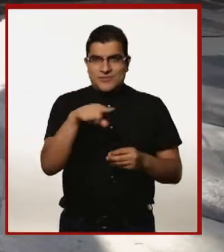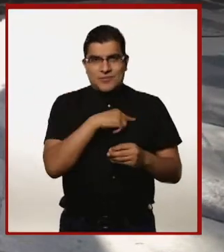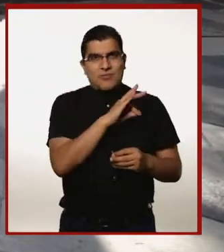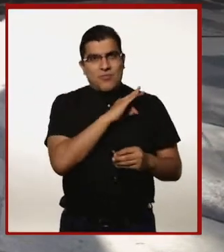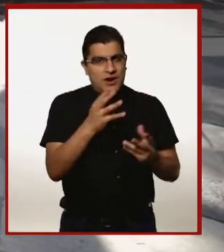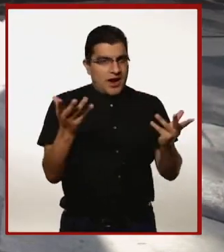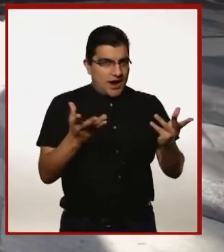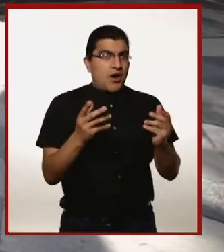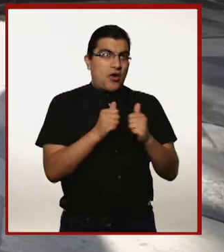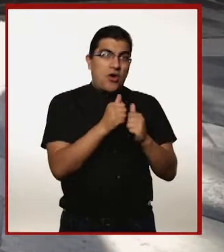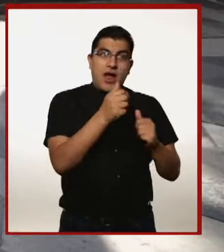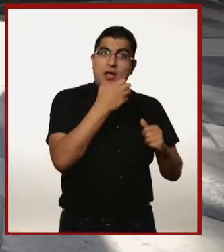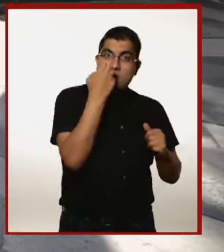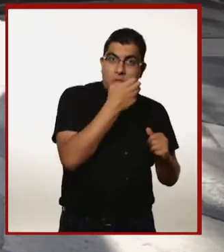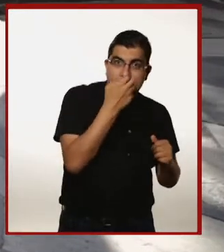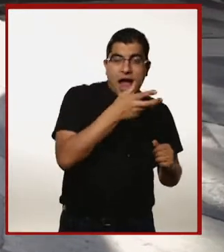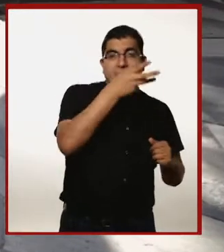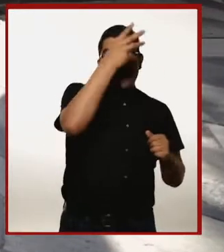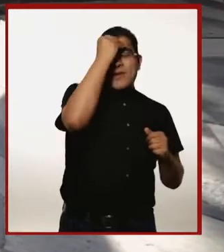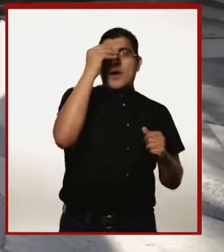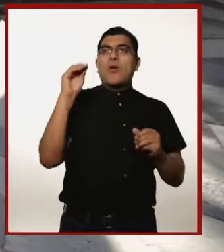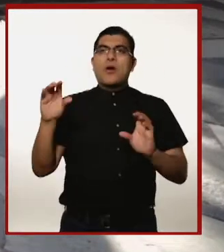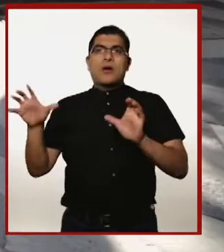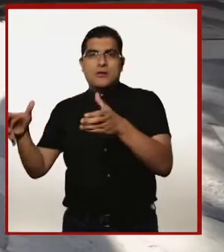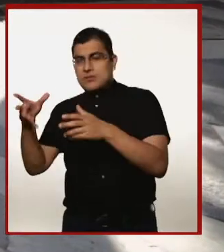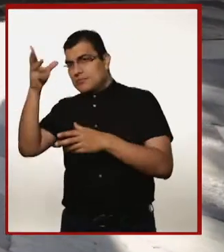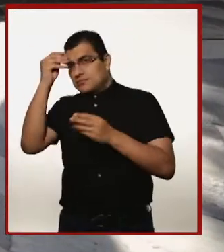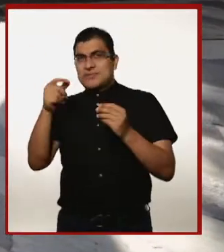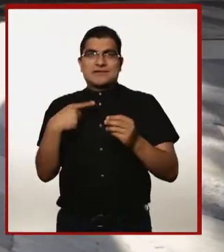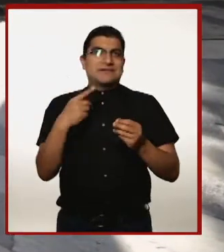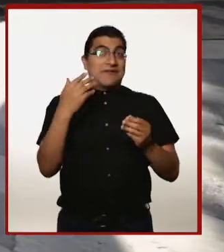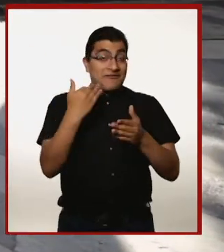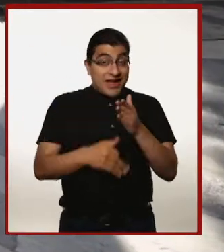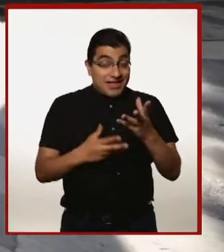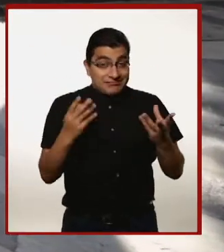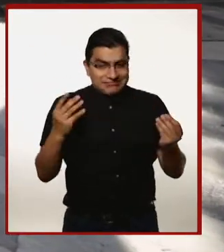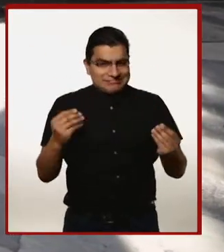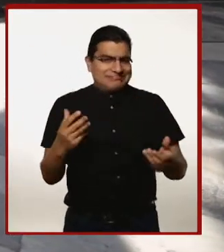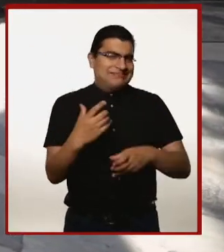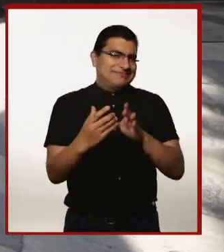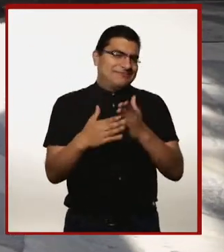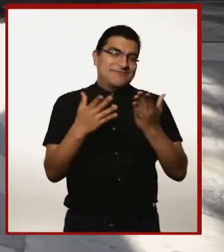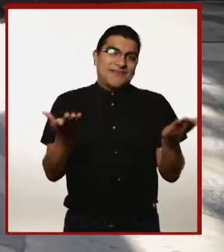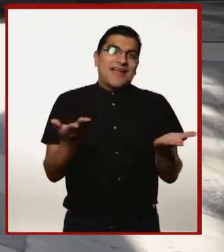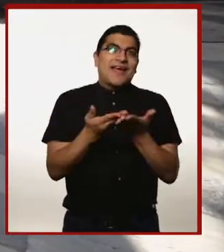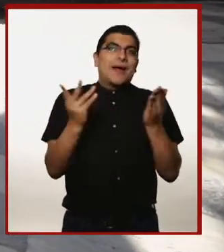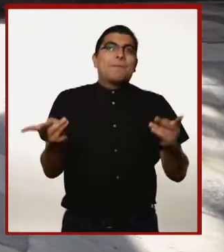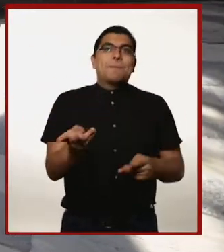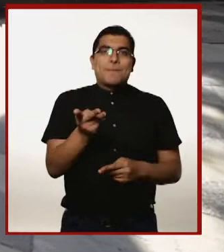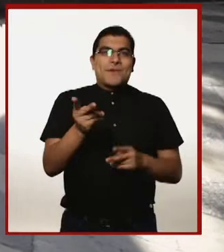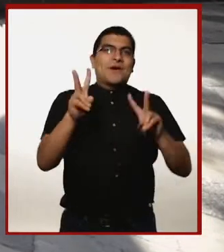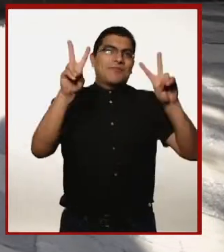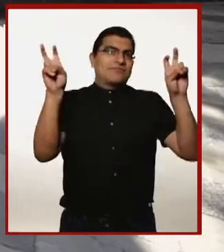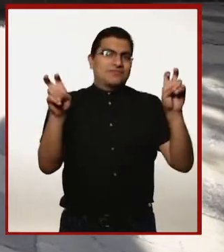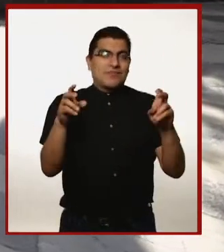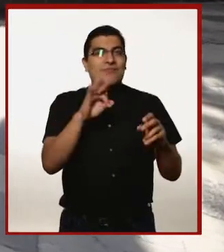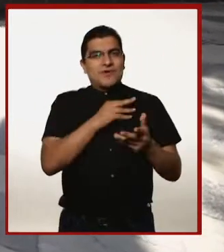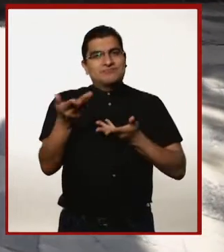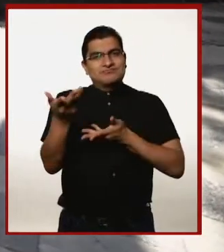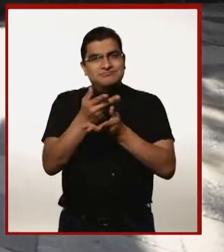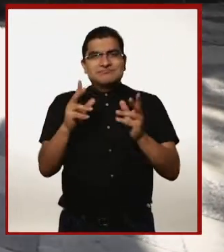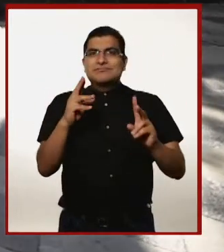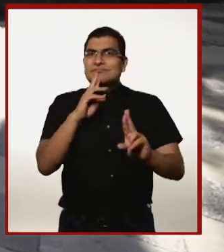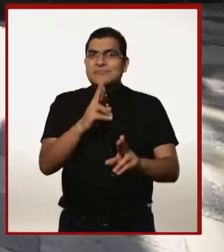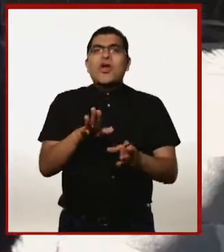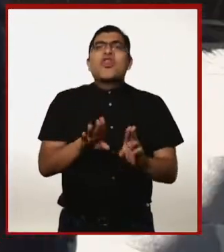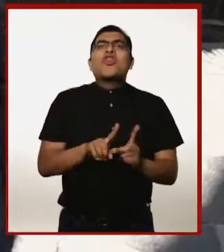lo que aprendemos en la escuela o lo que aprendemos en la comunidad y parece que esto no tiene fin. Por eso en nuestro programa de hoy trataremos de resolver